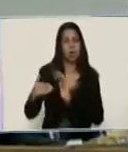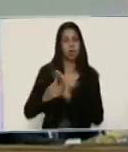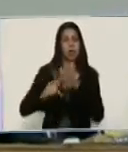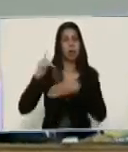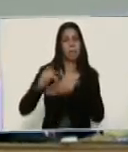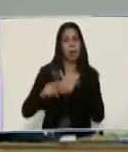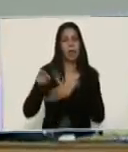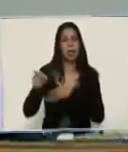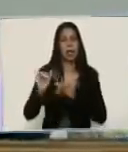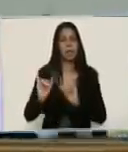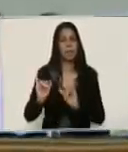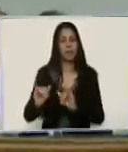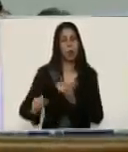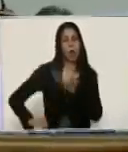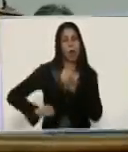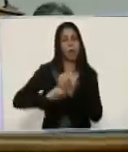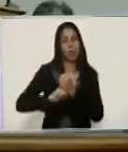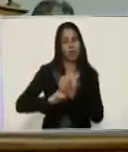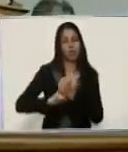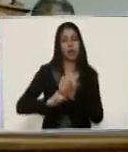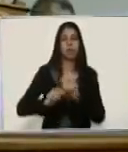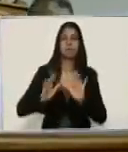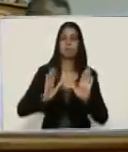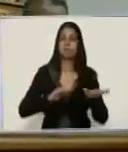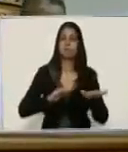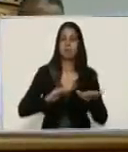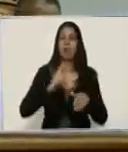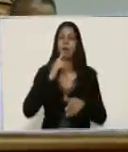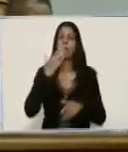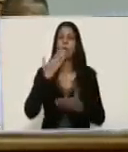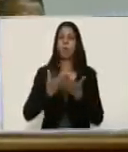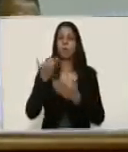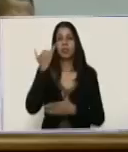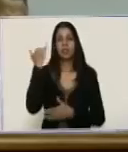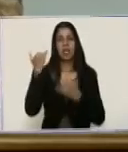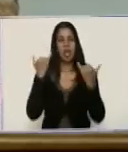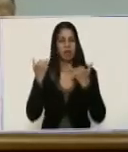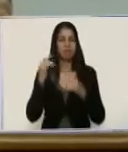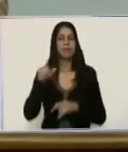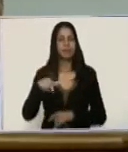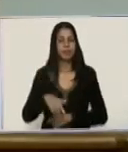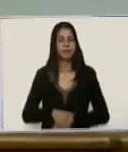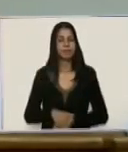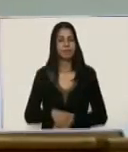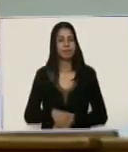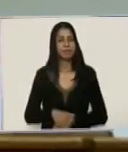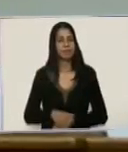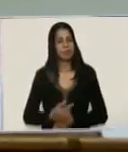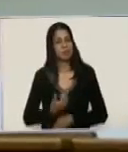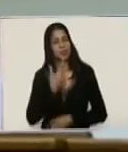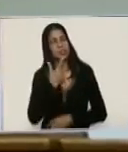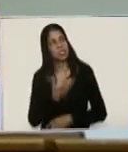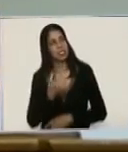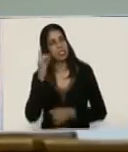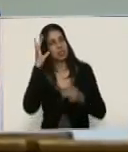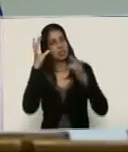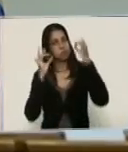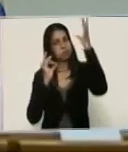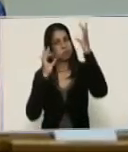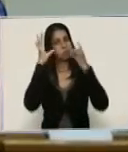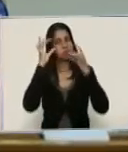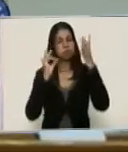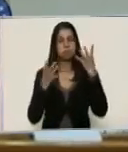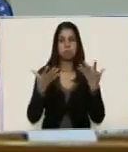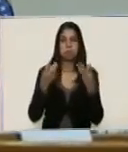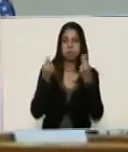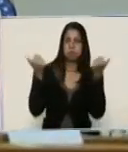ha apoyado, que ha avalado e incluso ha propuesto, él dice que se están agotando. Y recordemos